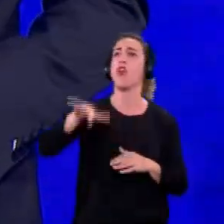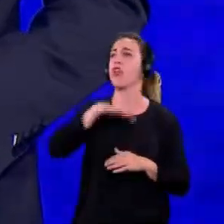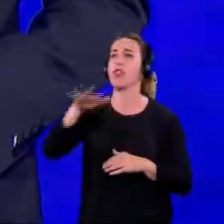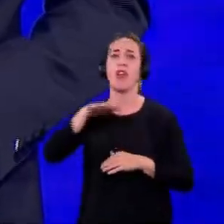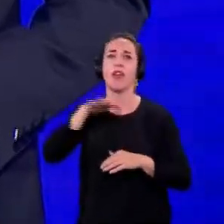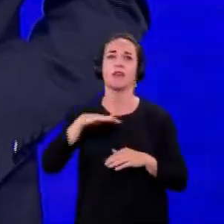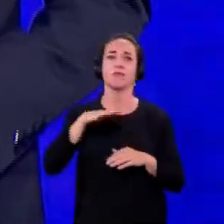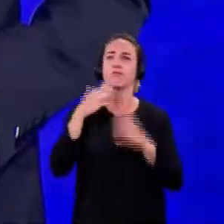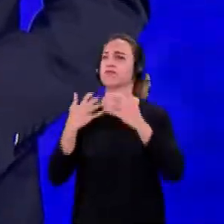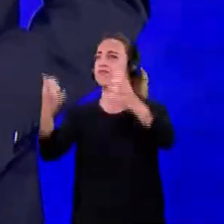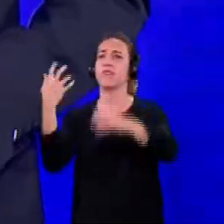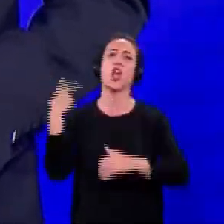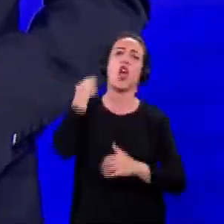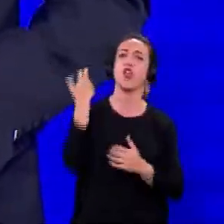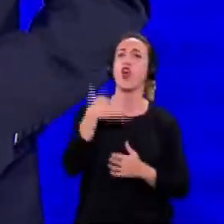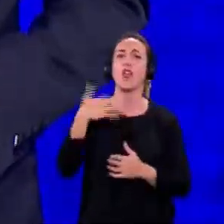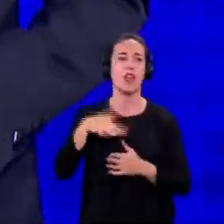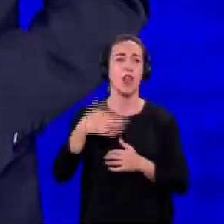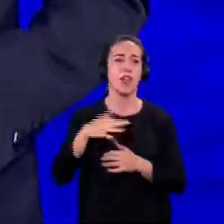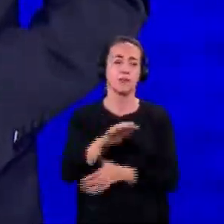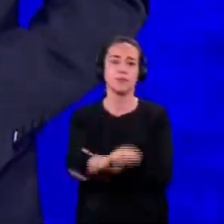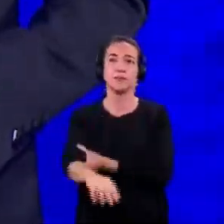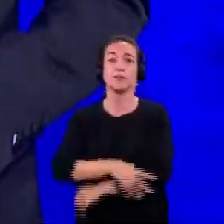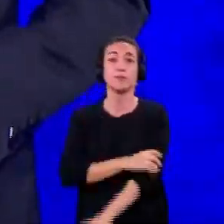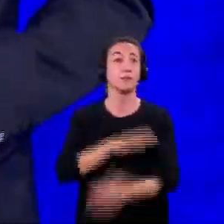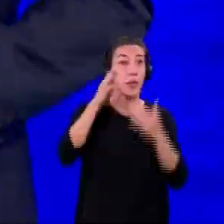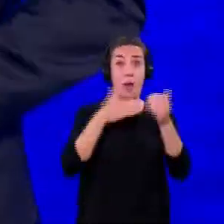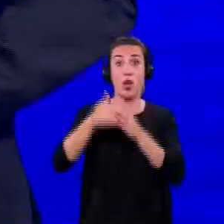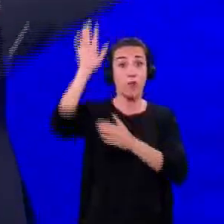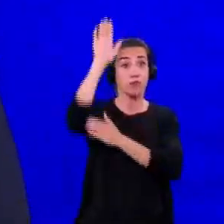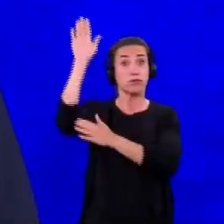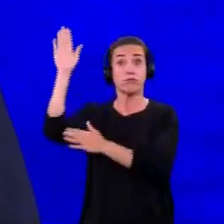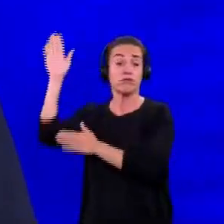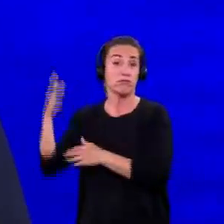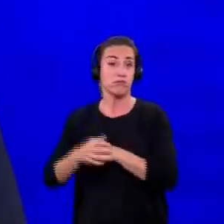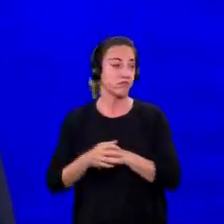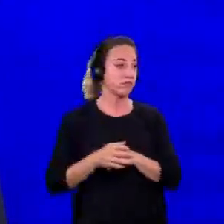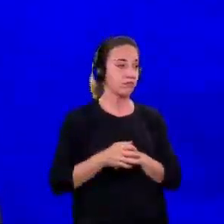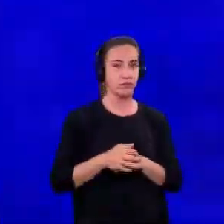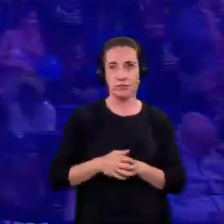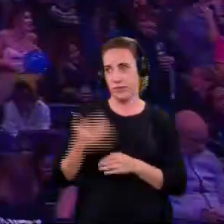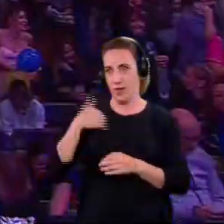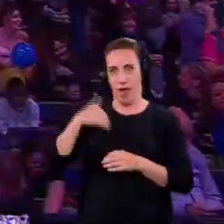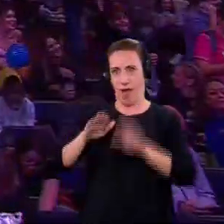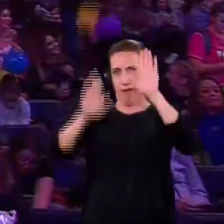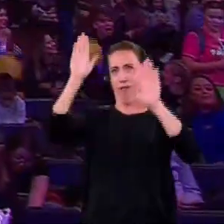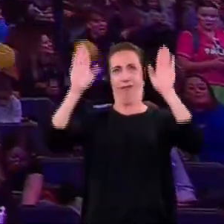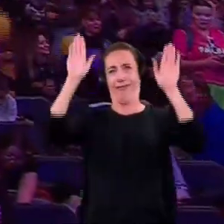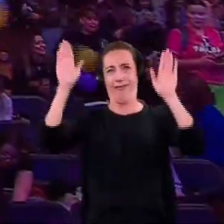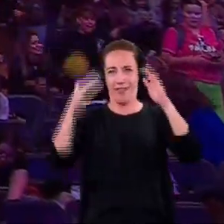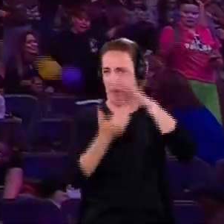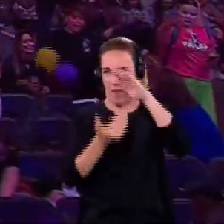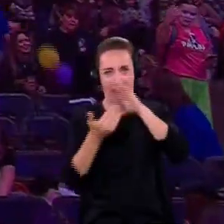está? Que levante la mano la gente de ICO. Ahí, situado, venga. La tienes levantada hace un rato. Las tenemos allá, las tenemos